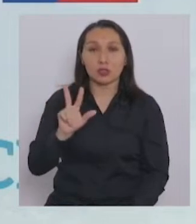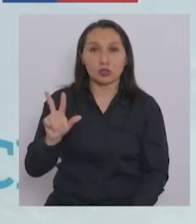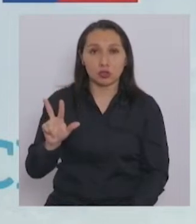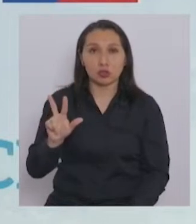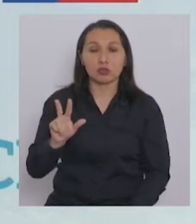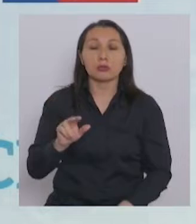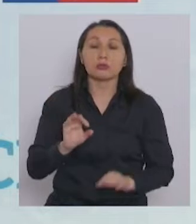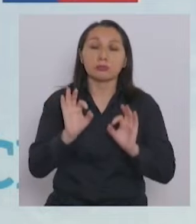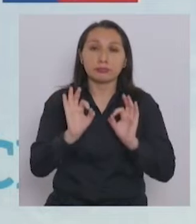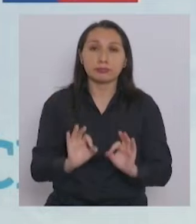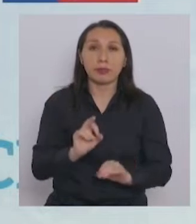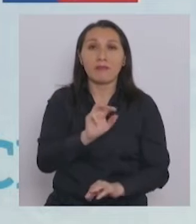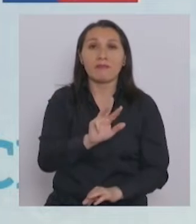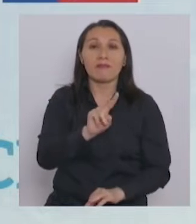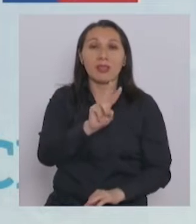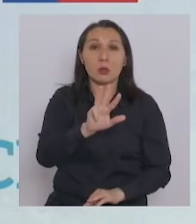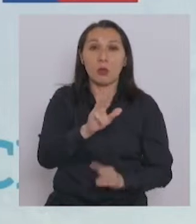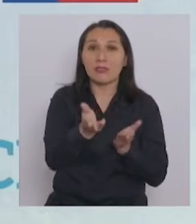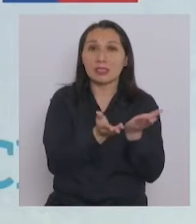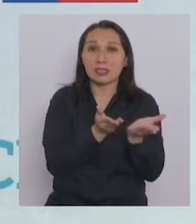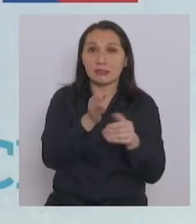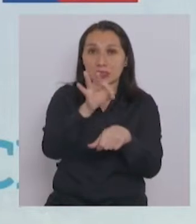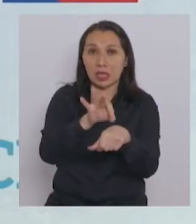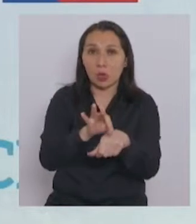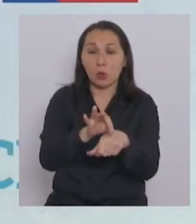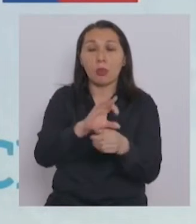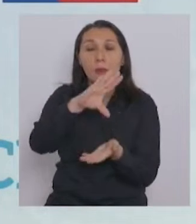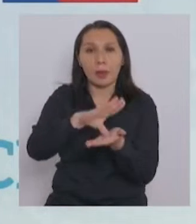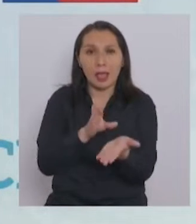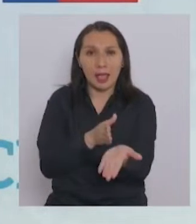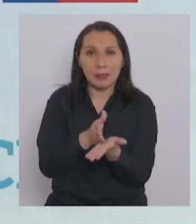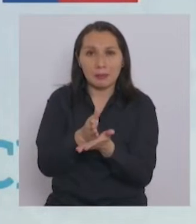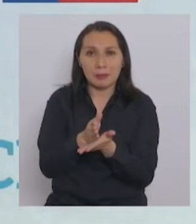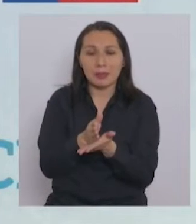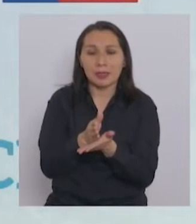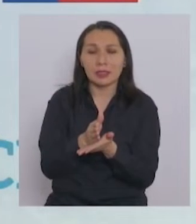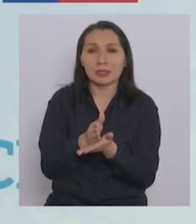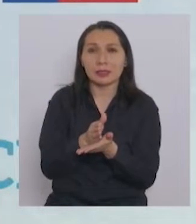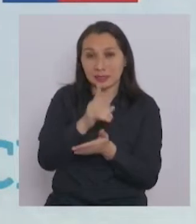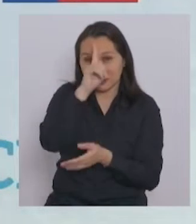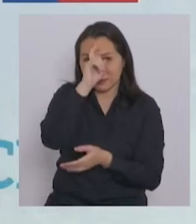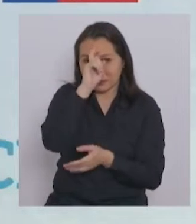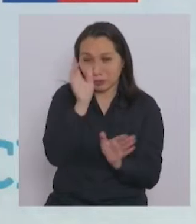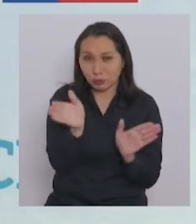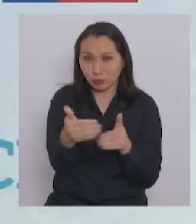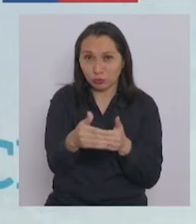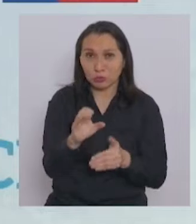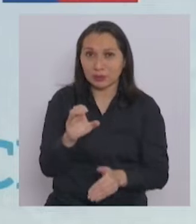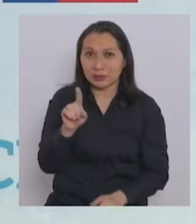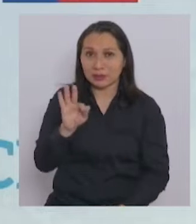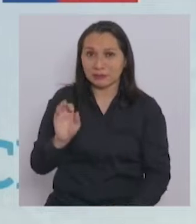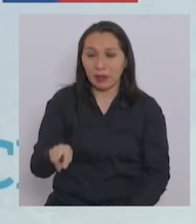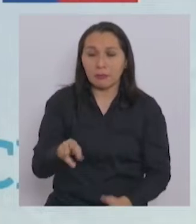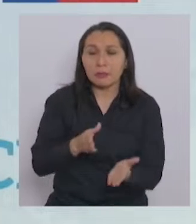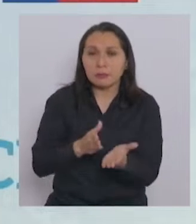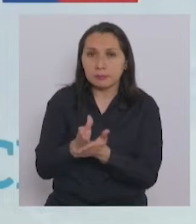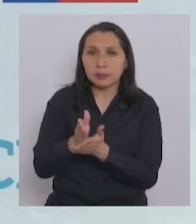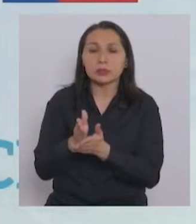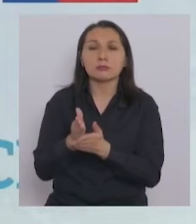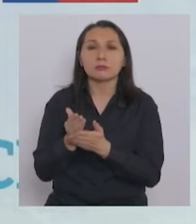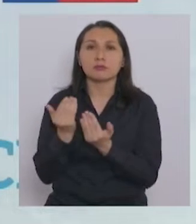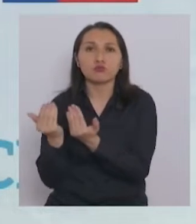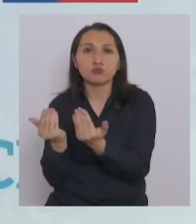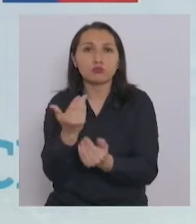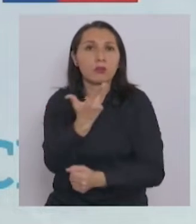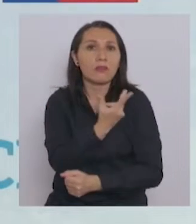los 29 servicios de salud del país iniciaron, a través de los centros de salud de atención primaria, operativos de vacunación